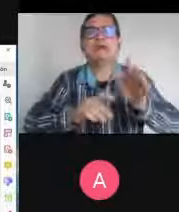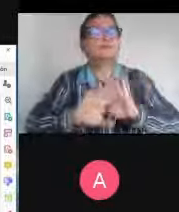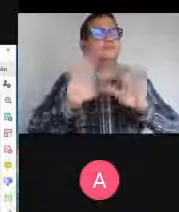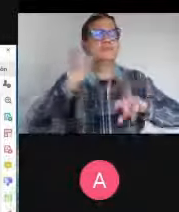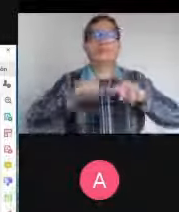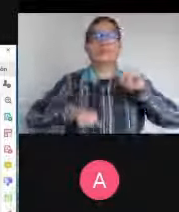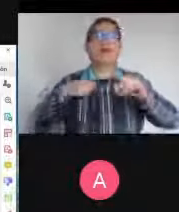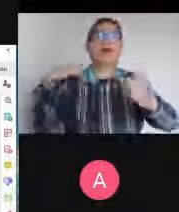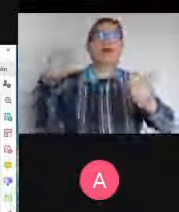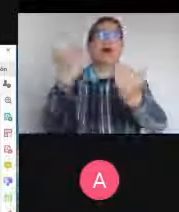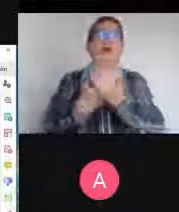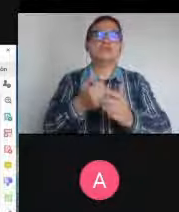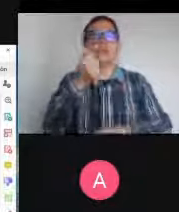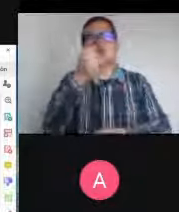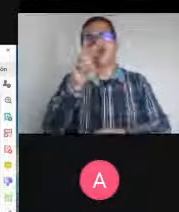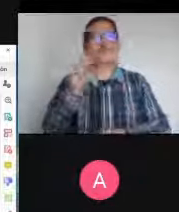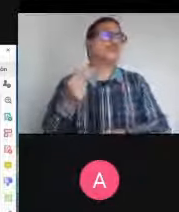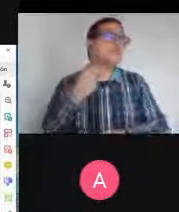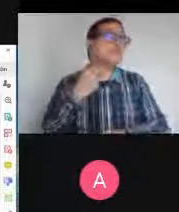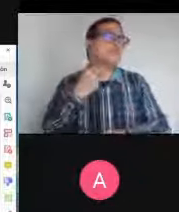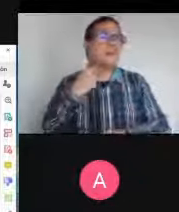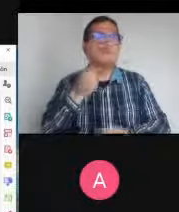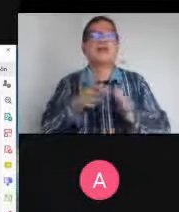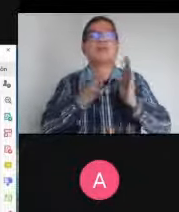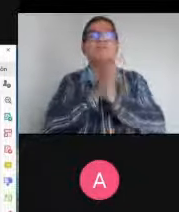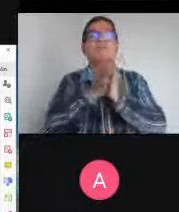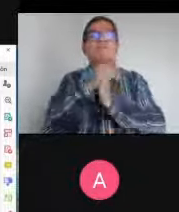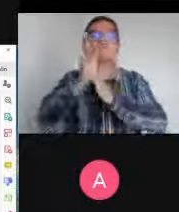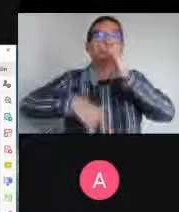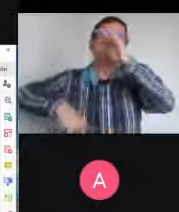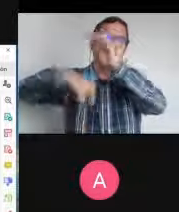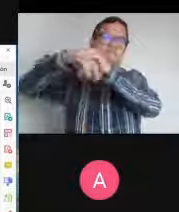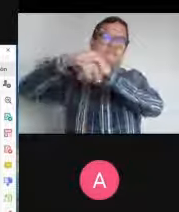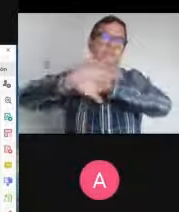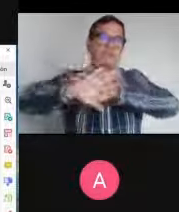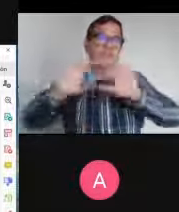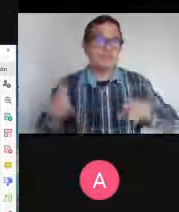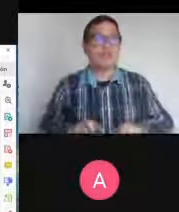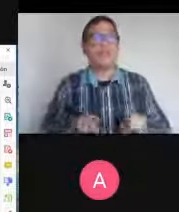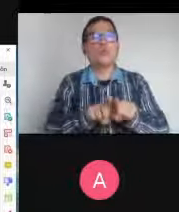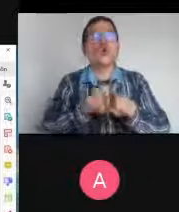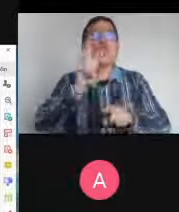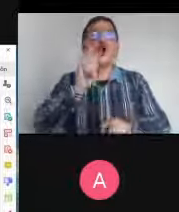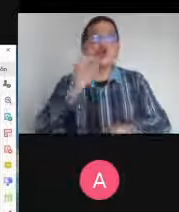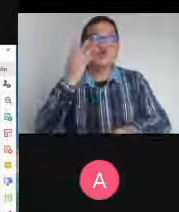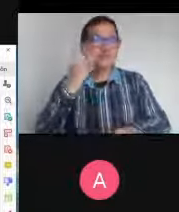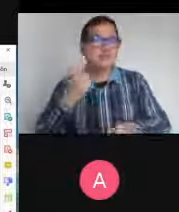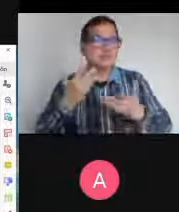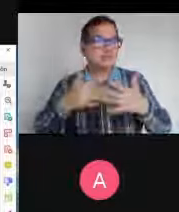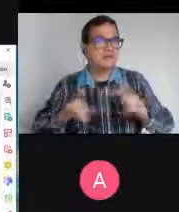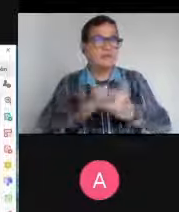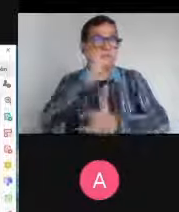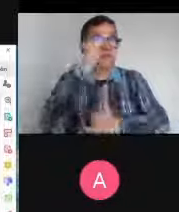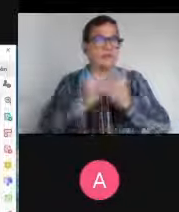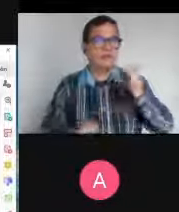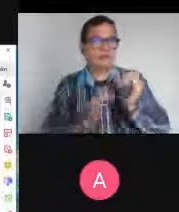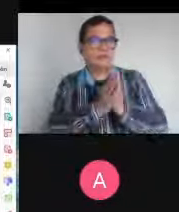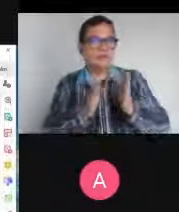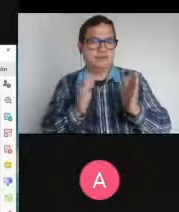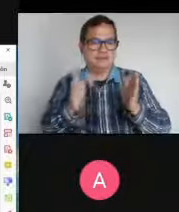12 de noviembre para enviar como tal el informe, o sea, 8 días después de la última sesión. En dicho